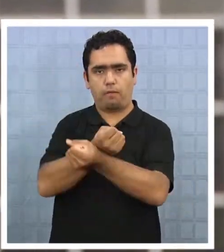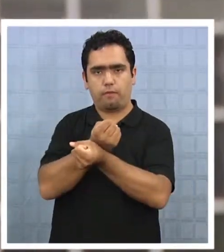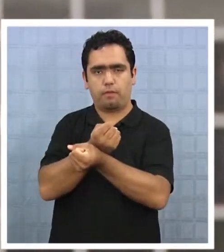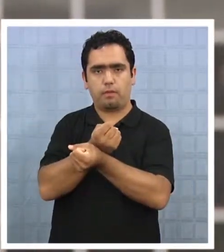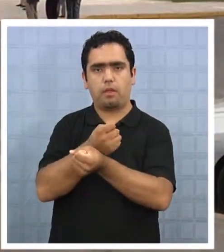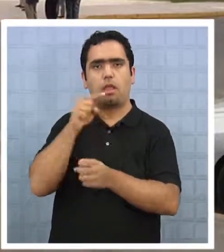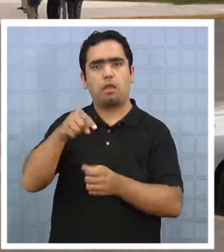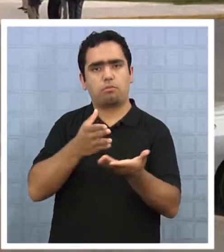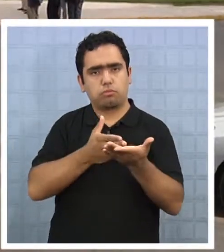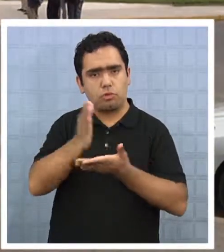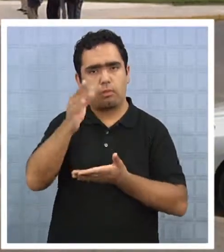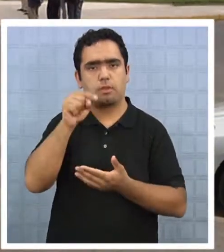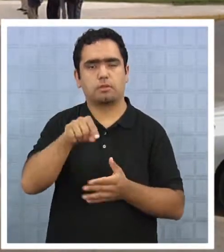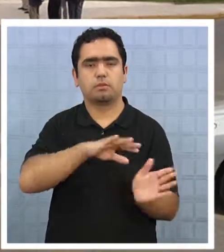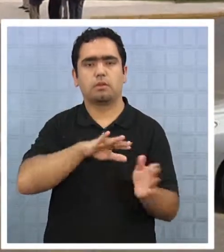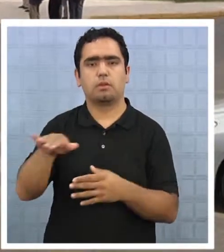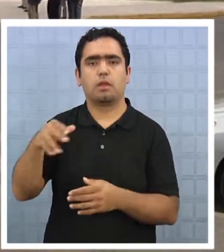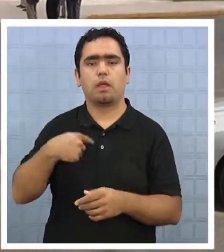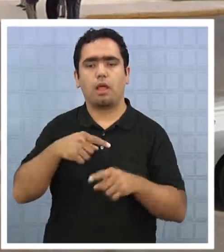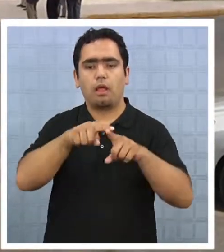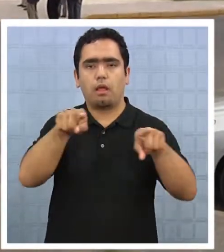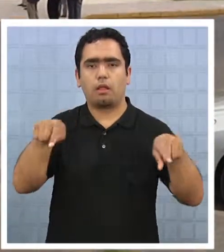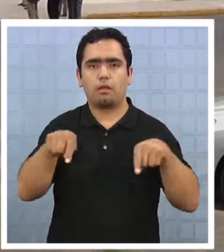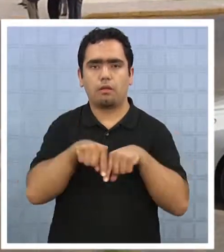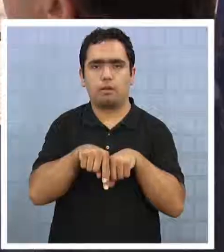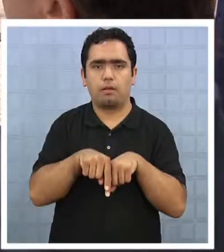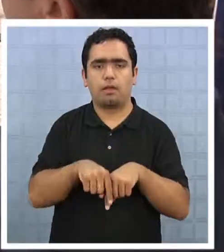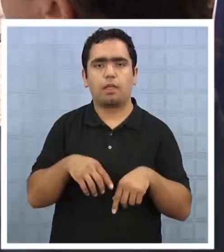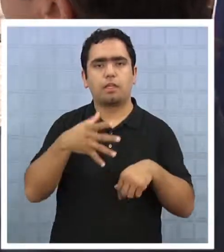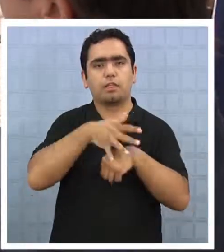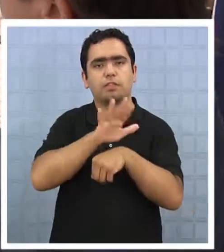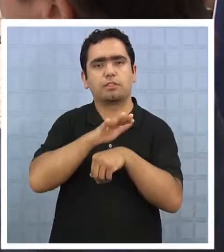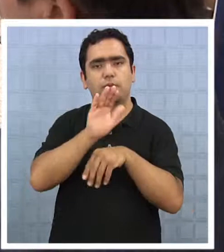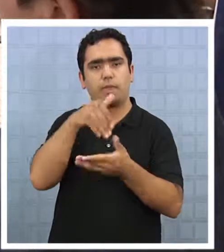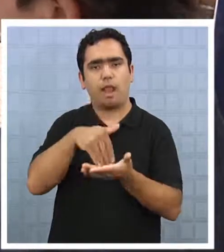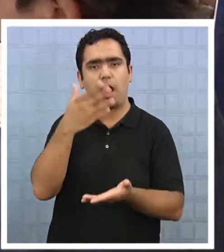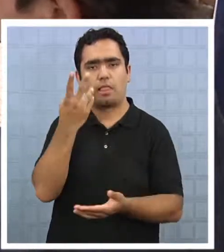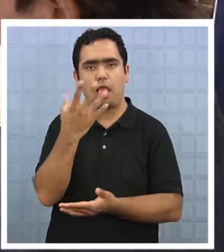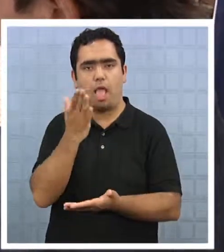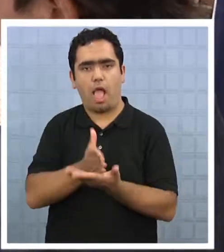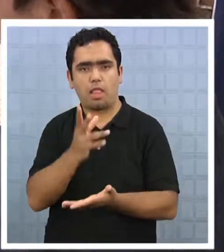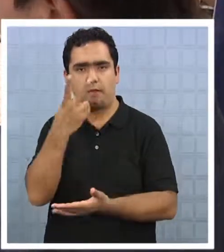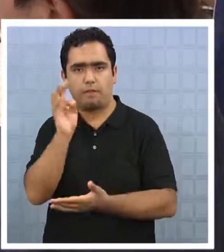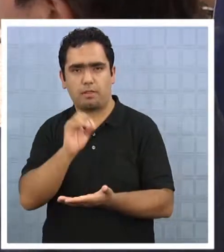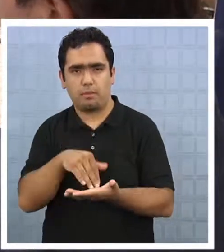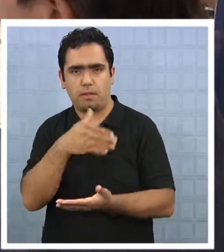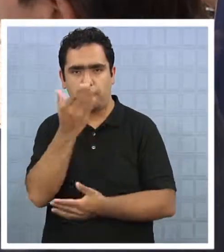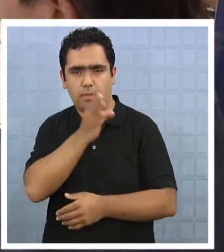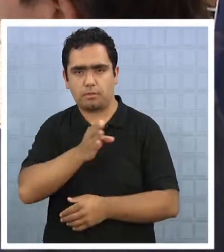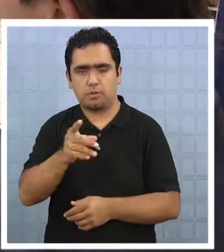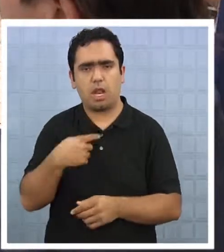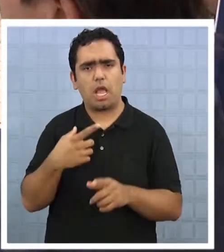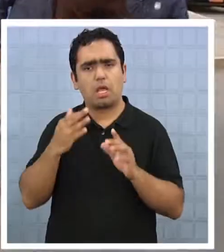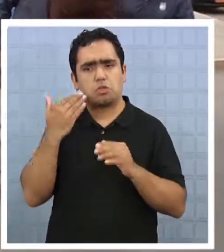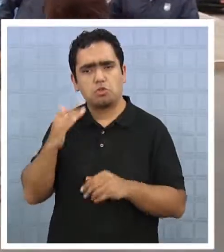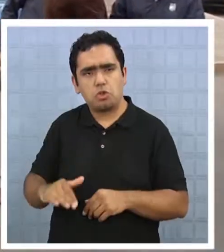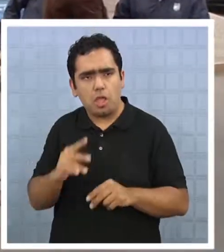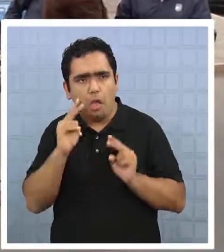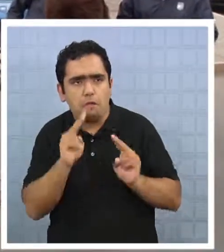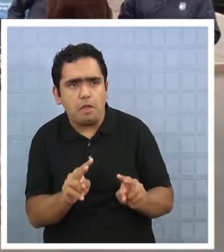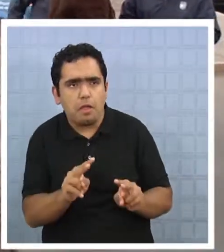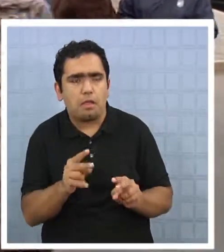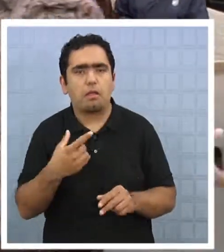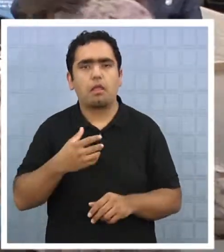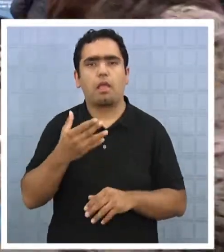permanente en las 24 horas. Este es el puntapié inicial, queremos que vengan más. En Retén, que ayer teníamos 15.000 o 20.000 personas, no me acuerdo, cuando